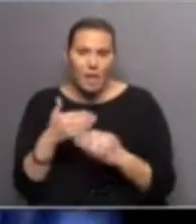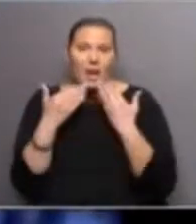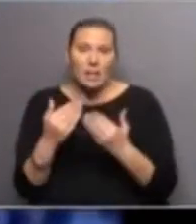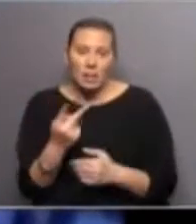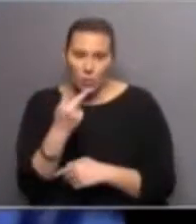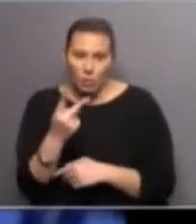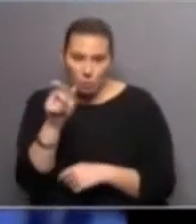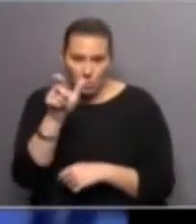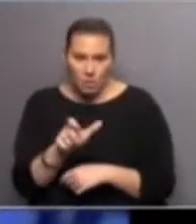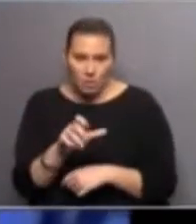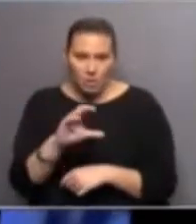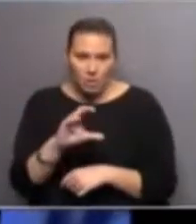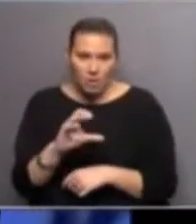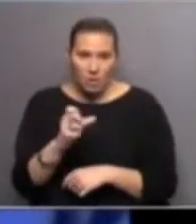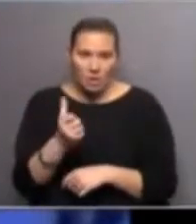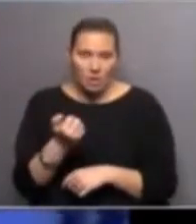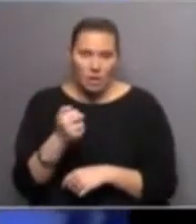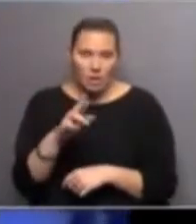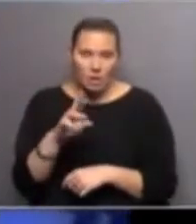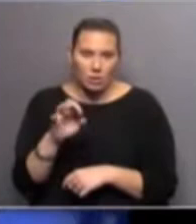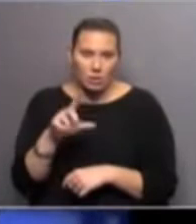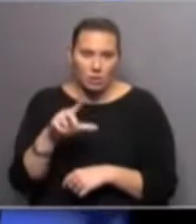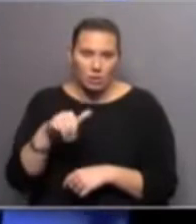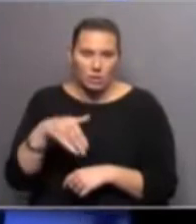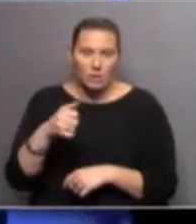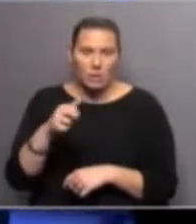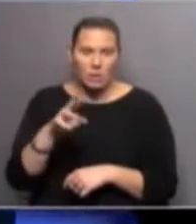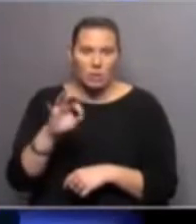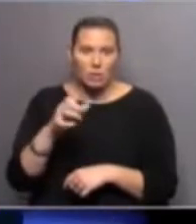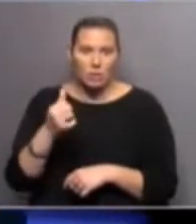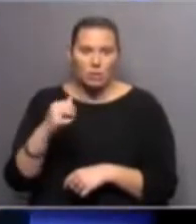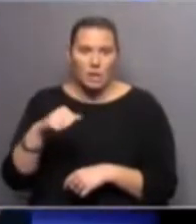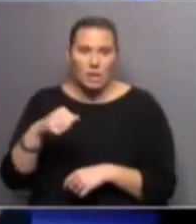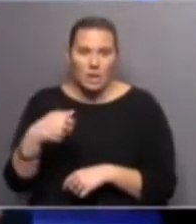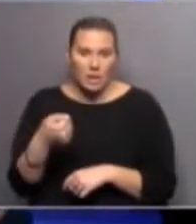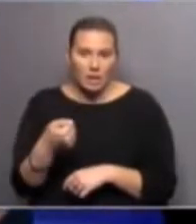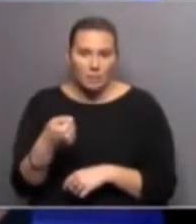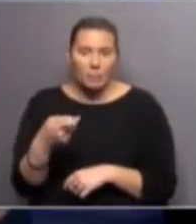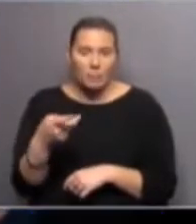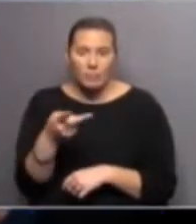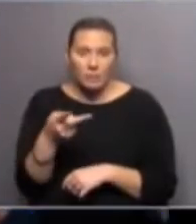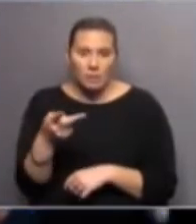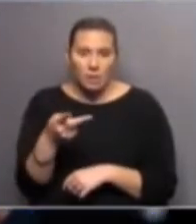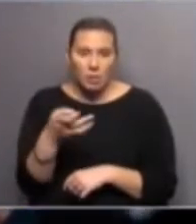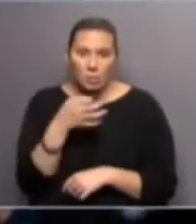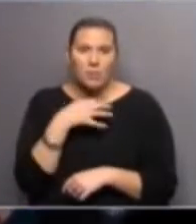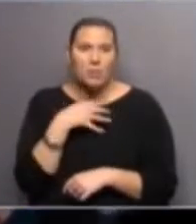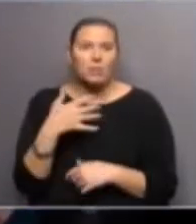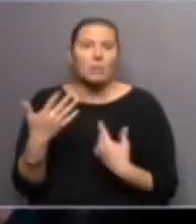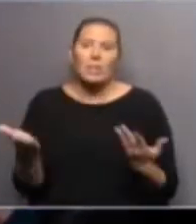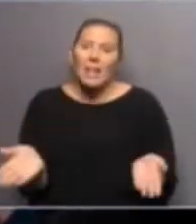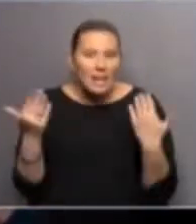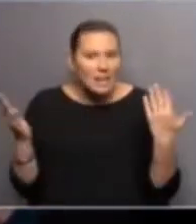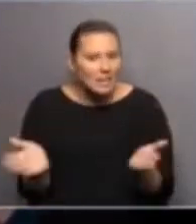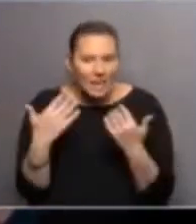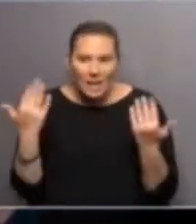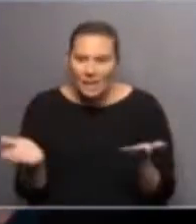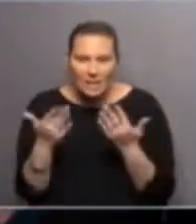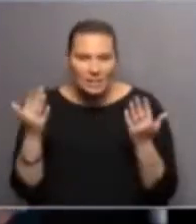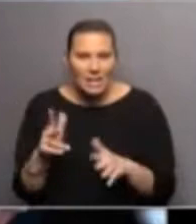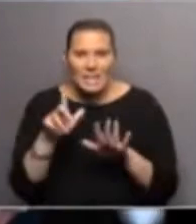dos personas, sí. Carolina Nocito y Rosana Nípoli, que está por acá a la vuelta, que me dijeron, bueno, dale, estás